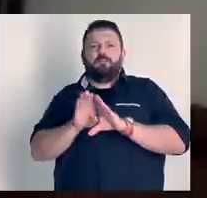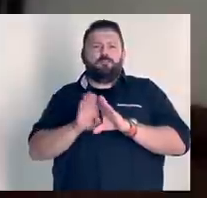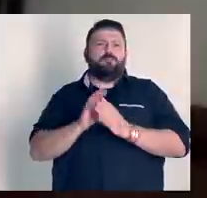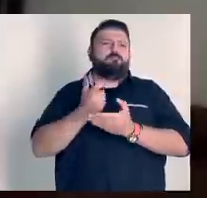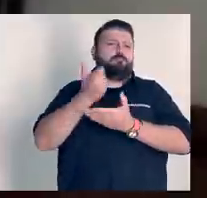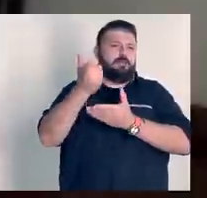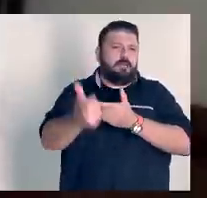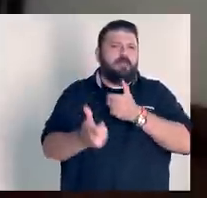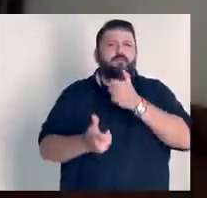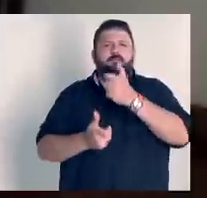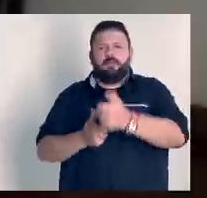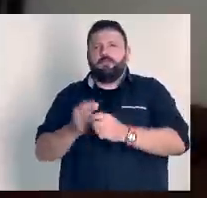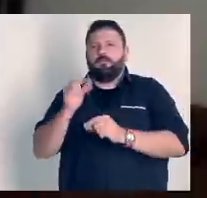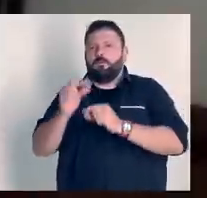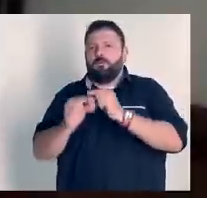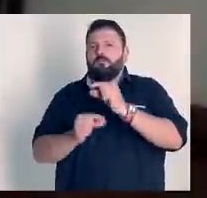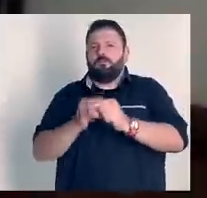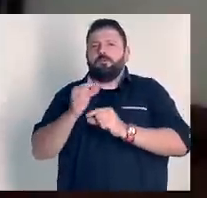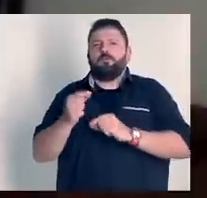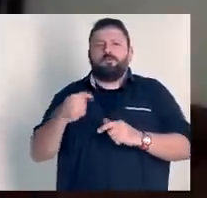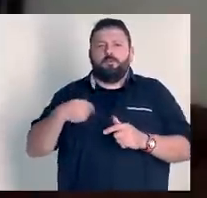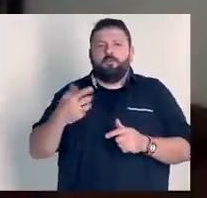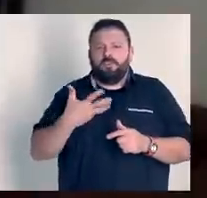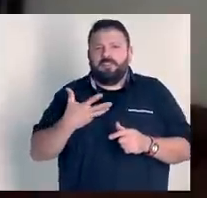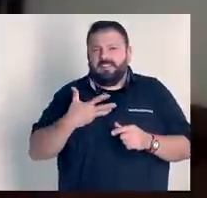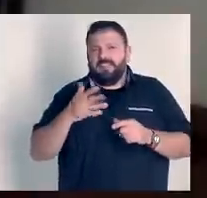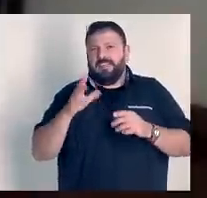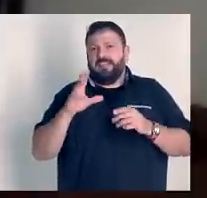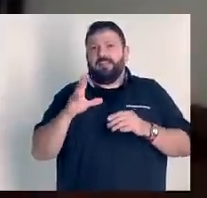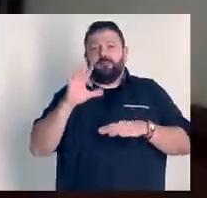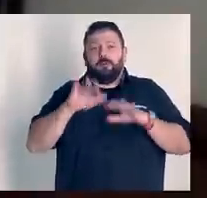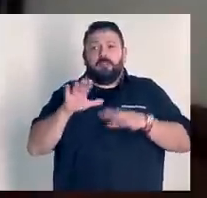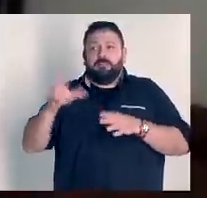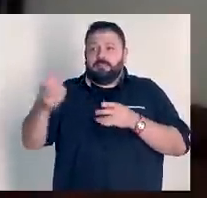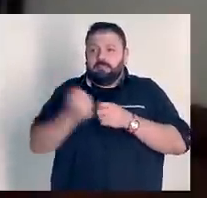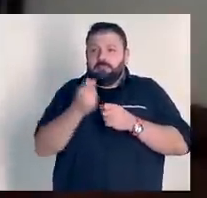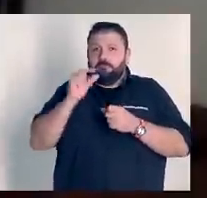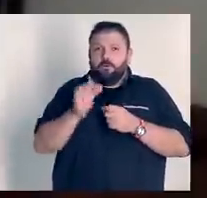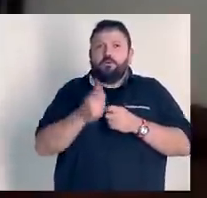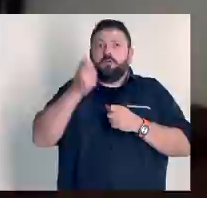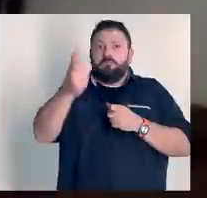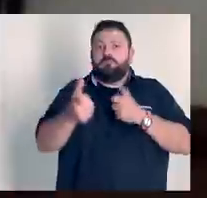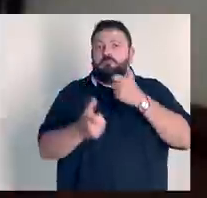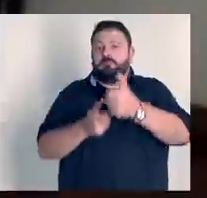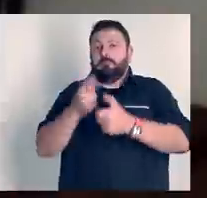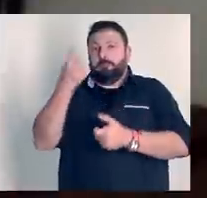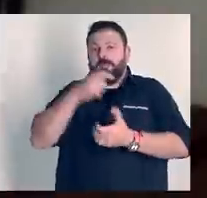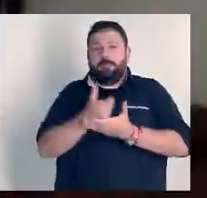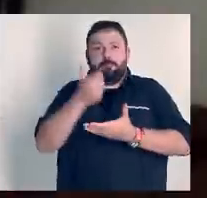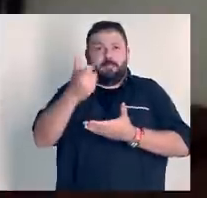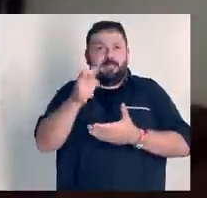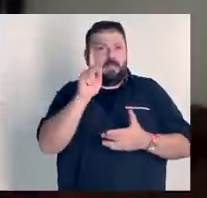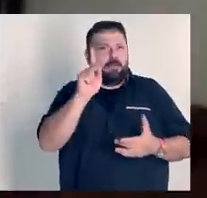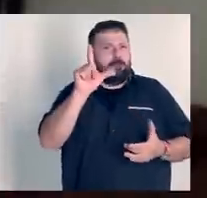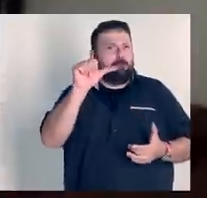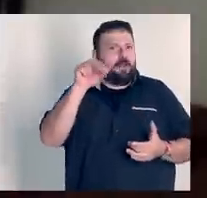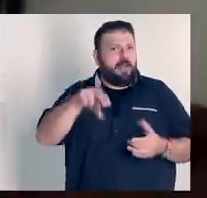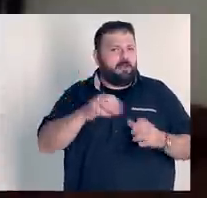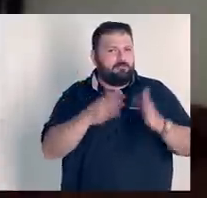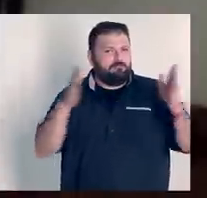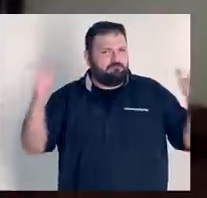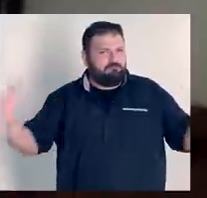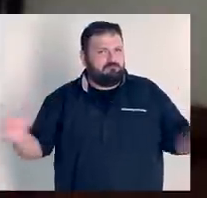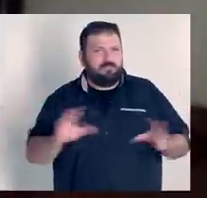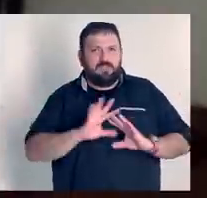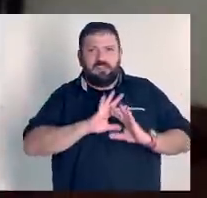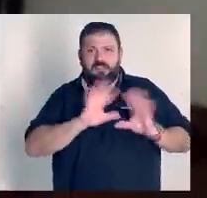a poco, y cada vez que iba yo tenía que encontrar errores porque no teníamos el dinero completo para pagar el plano, pero llegó el momento en que se